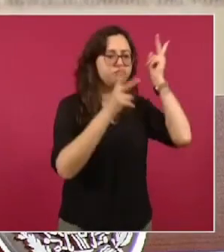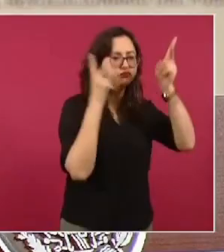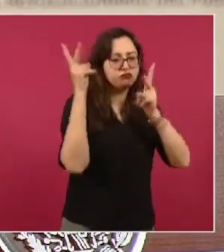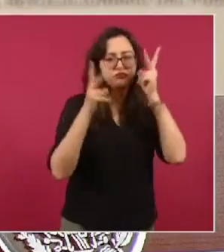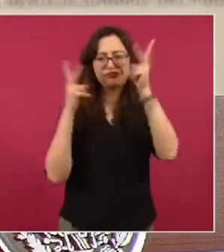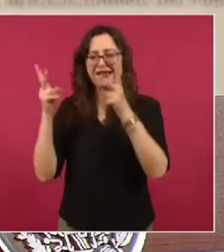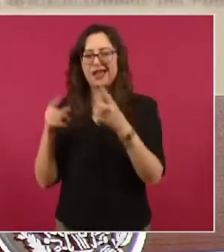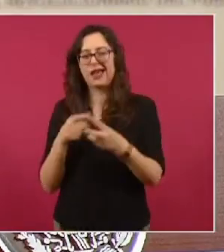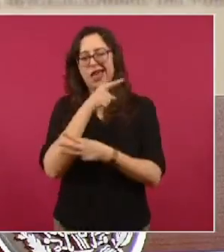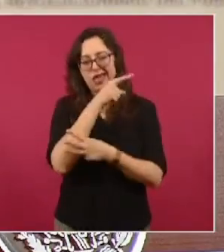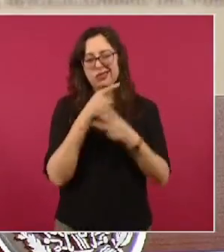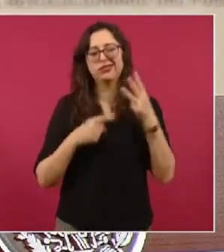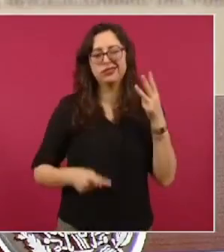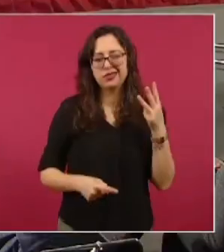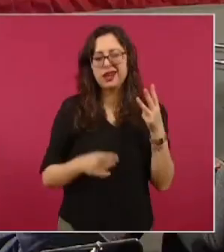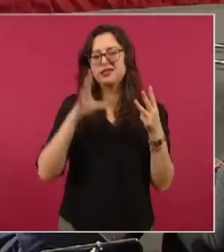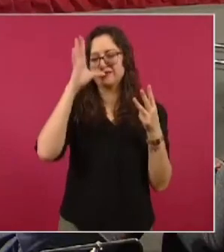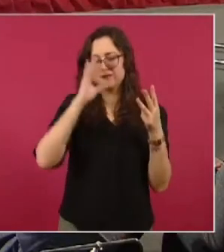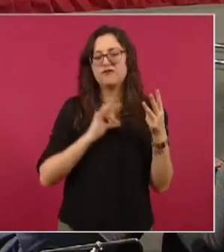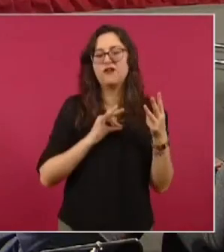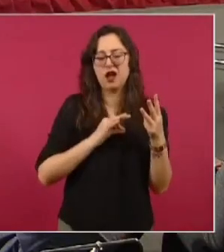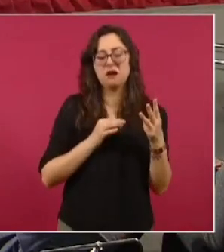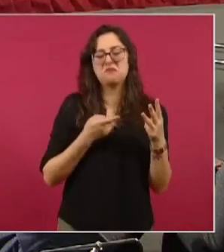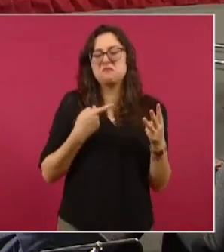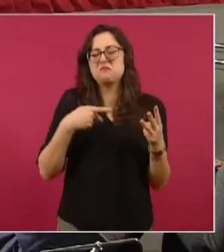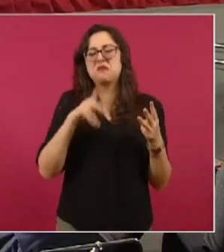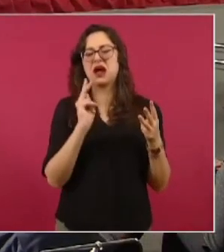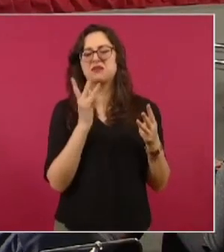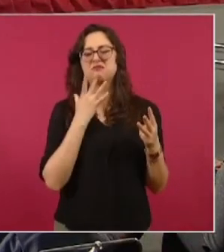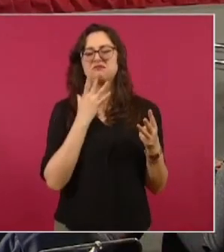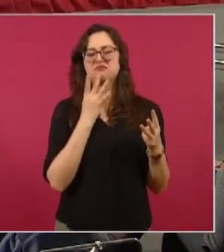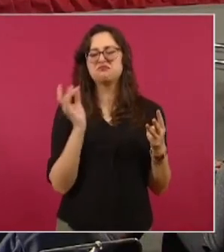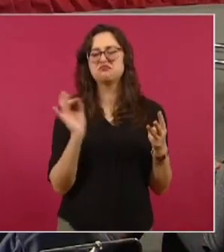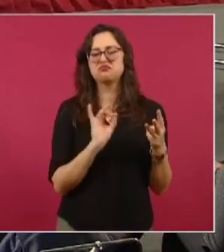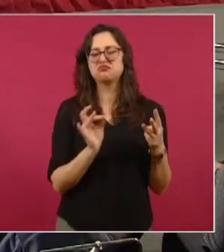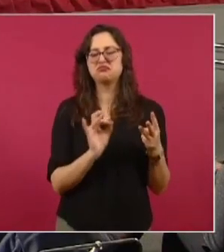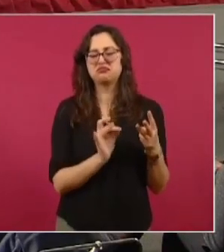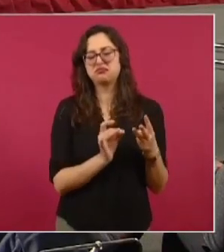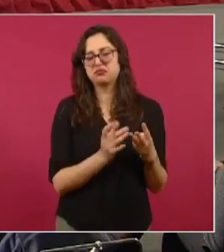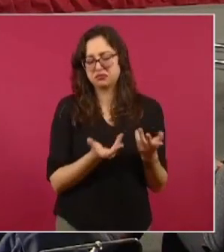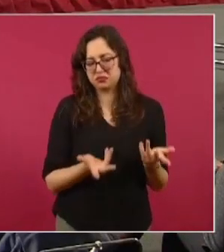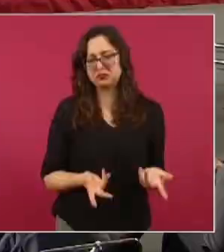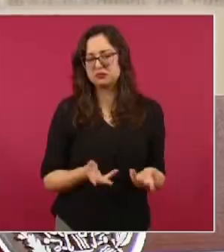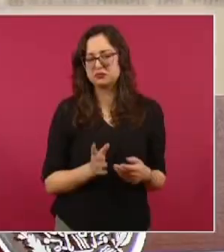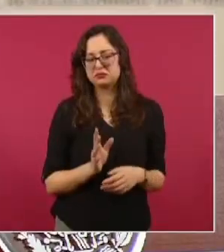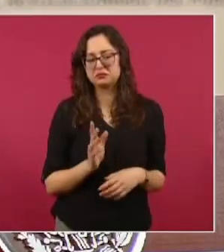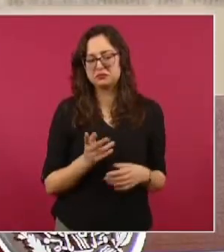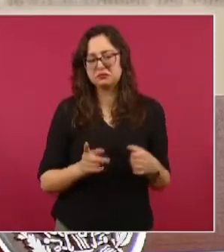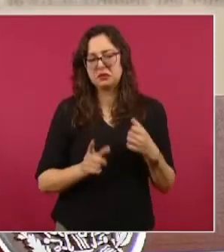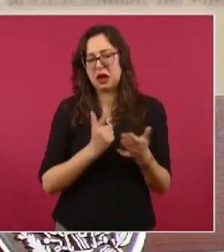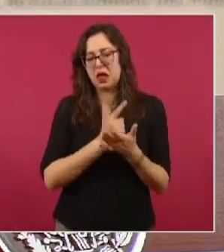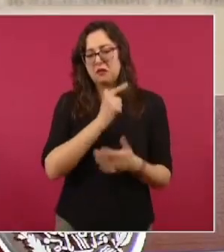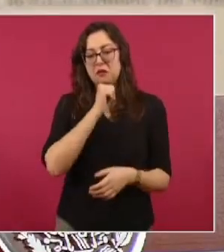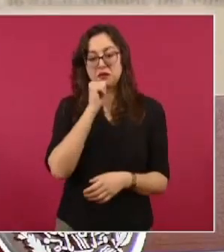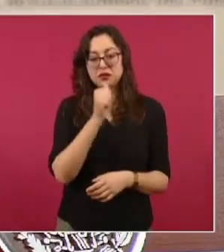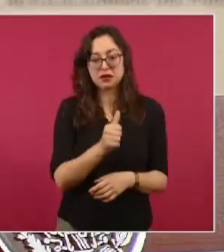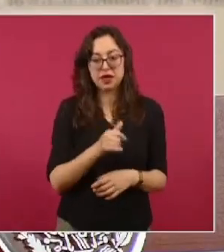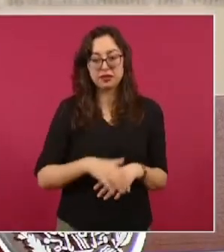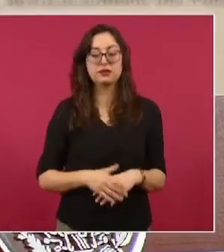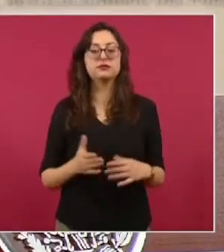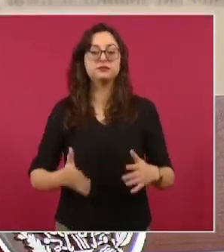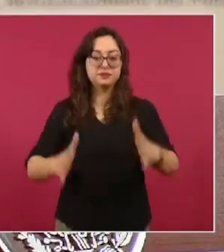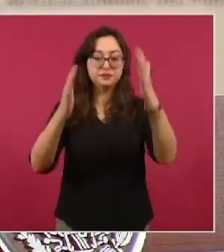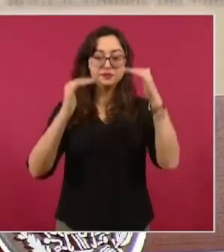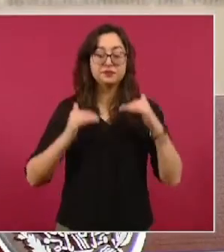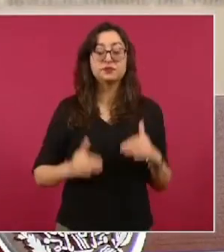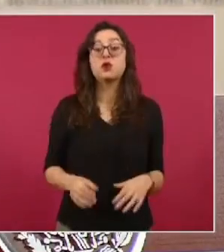tres irregularidades menores en este tema para esas visitas y verificaciones. Vamos a ver los 24